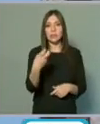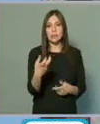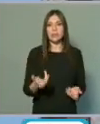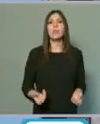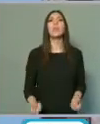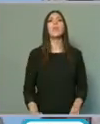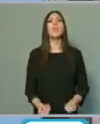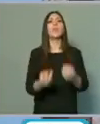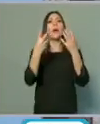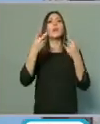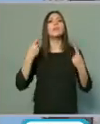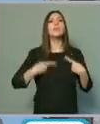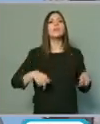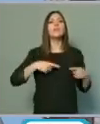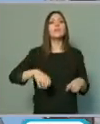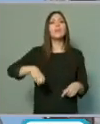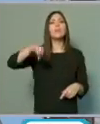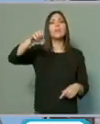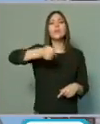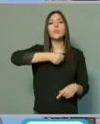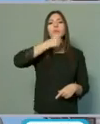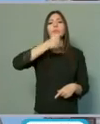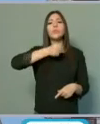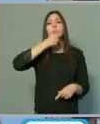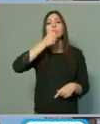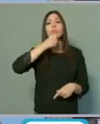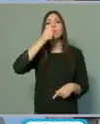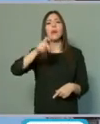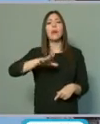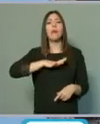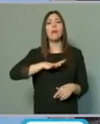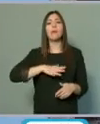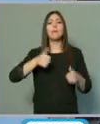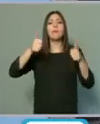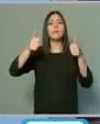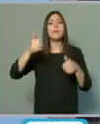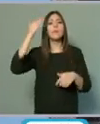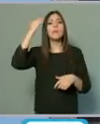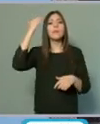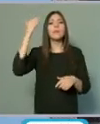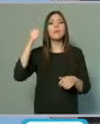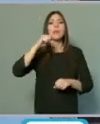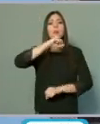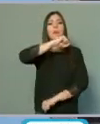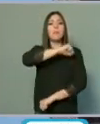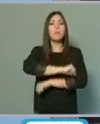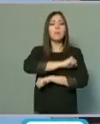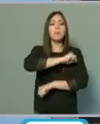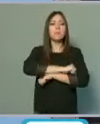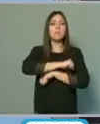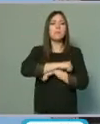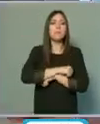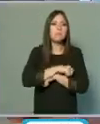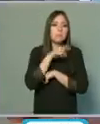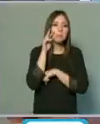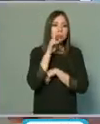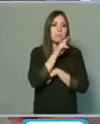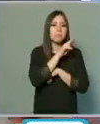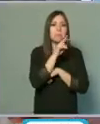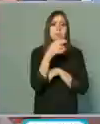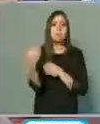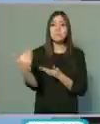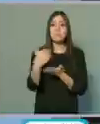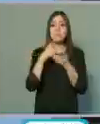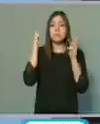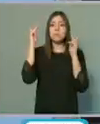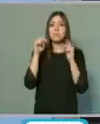¿cuántos viejitos permanecen, y esa es estadística a nivel mundial, permanecen tiempo en una ventana esperando que alguien los visite?